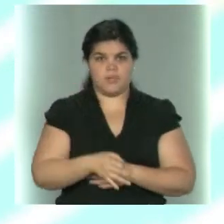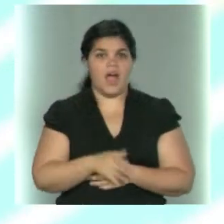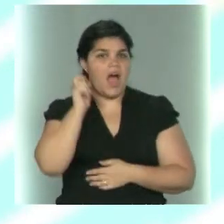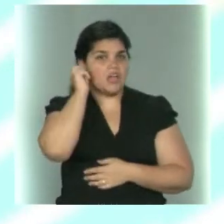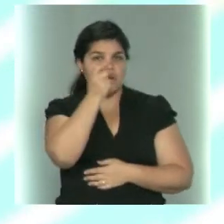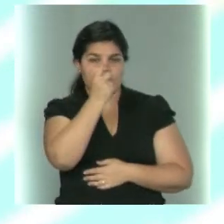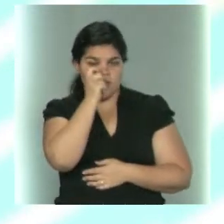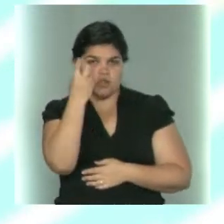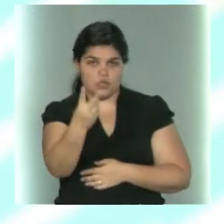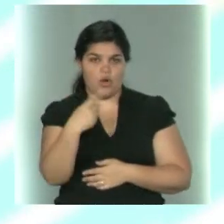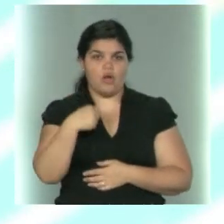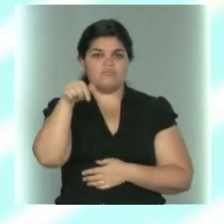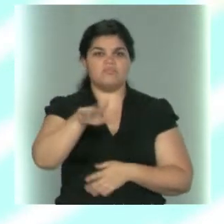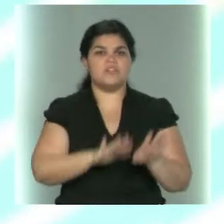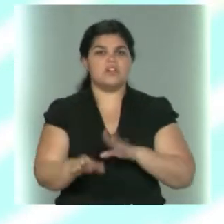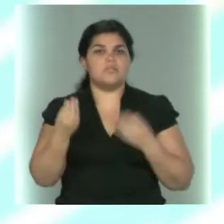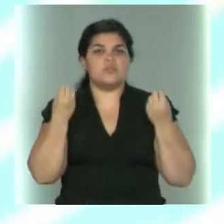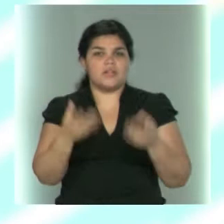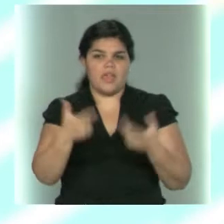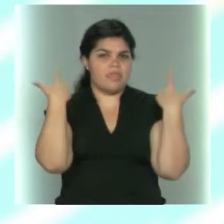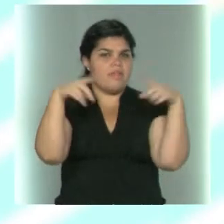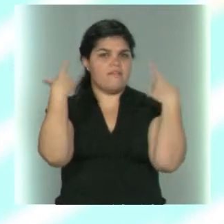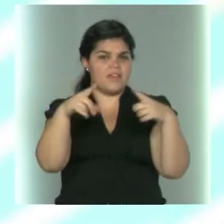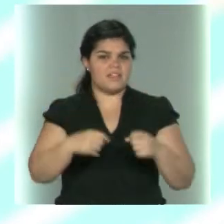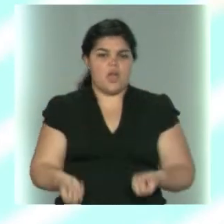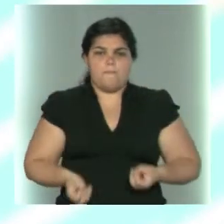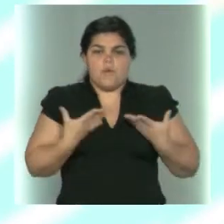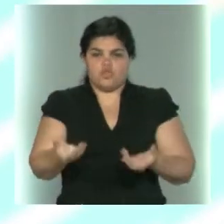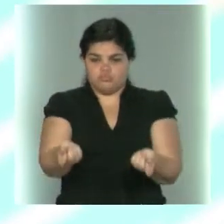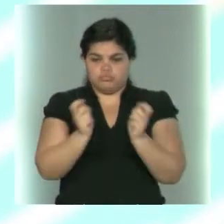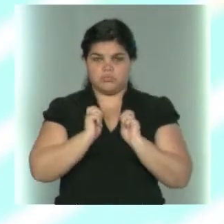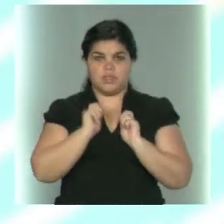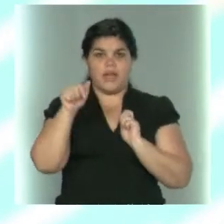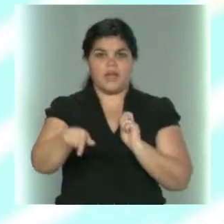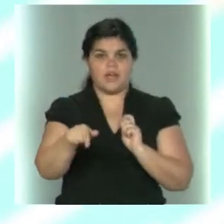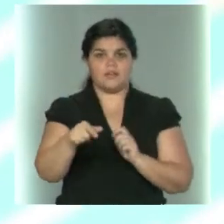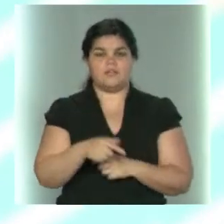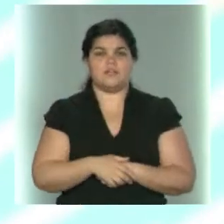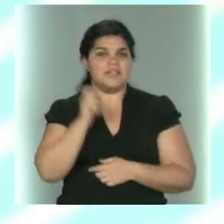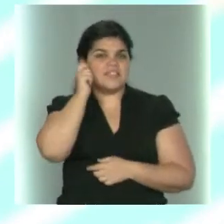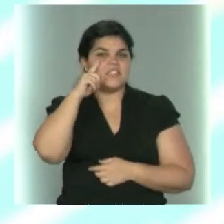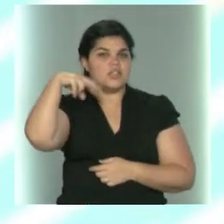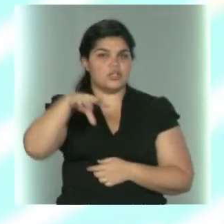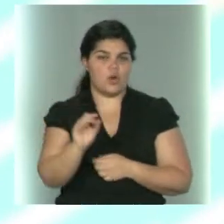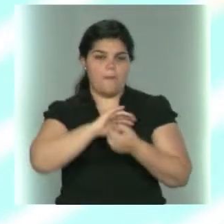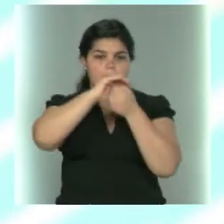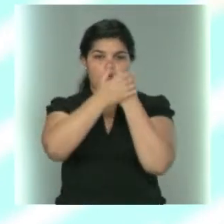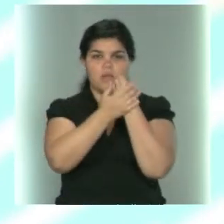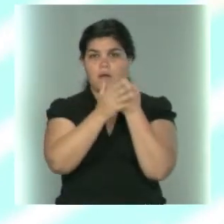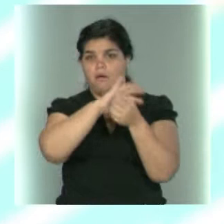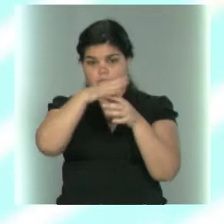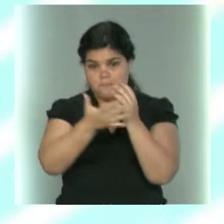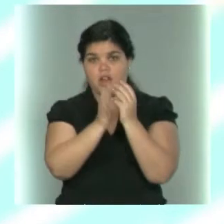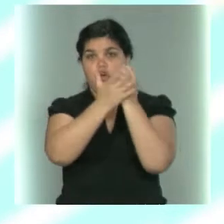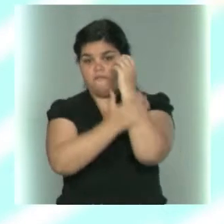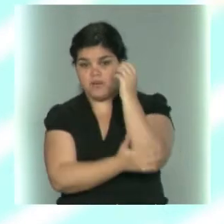22 años y esto lo hago porque me divierte y por las emociones que me da. A su corta edad, Gino Tubaro regala prótesis de brazos y manos a personas